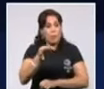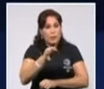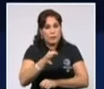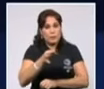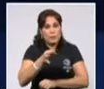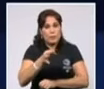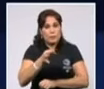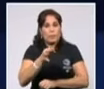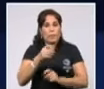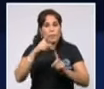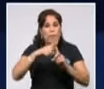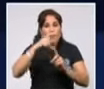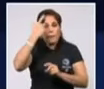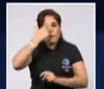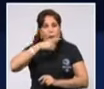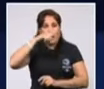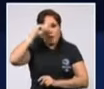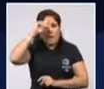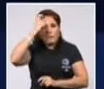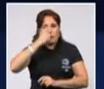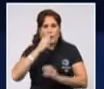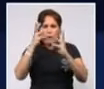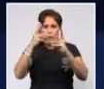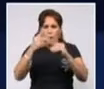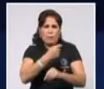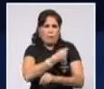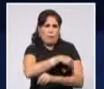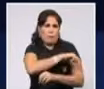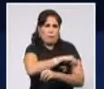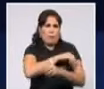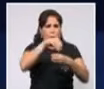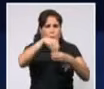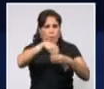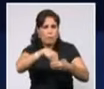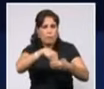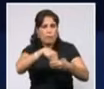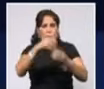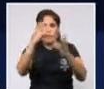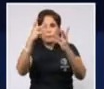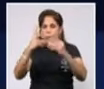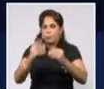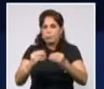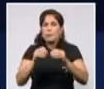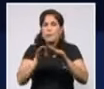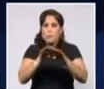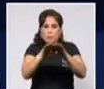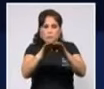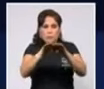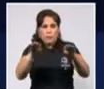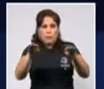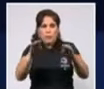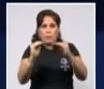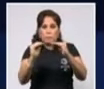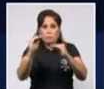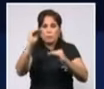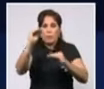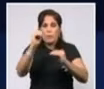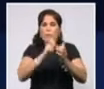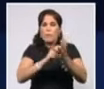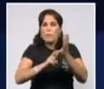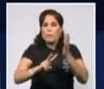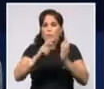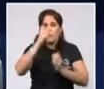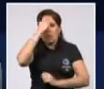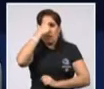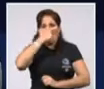la tasa de incidencia de casos confirmados se mantiene elevada en la provincia de Ciego